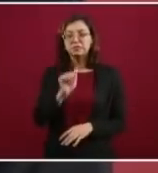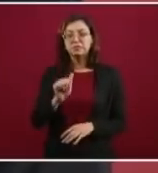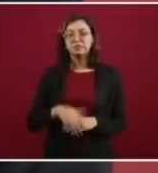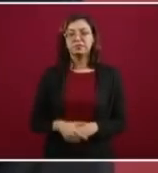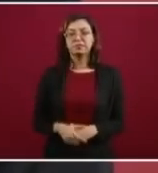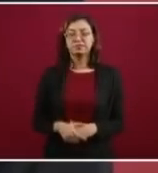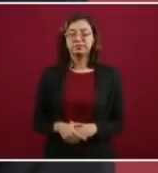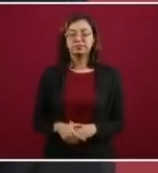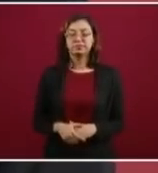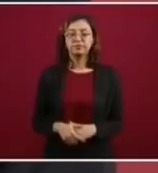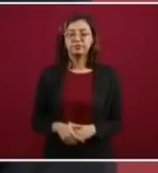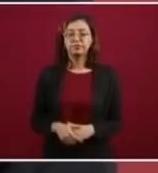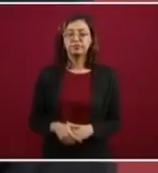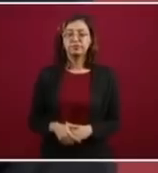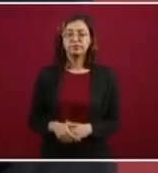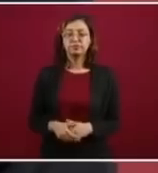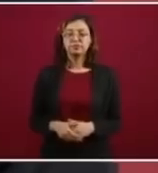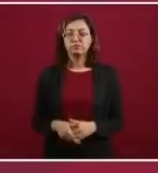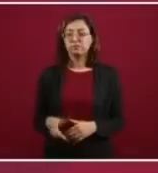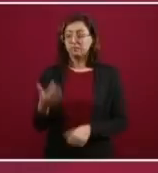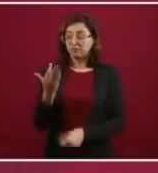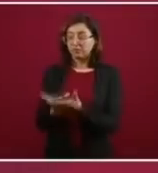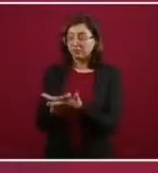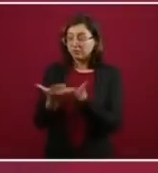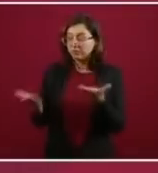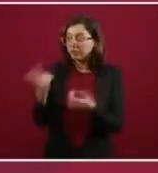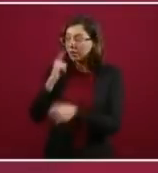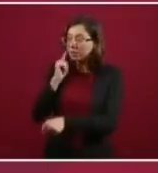entonces están brotando